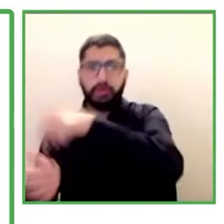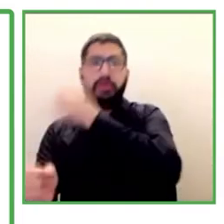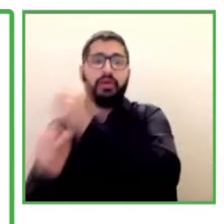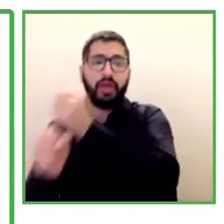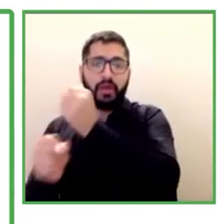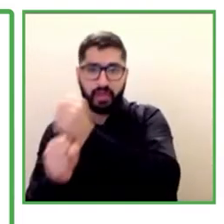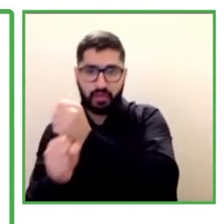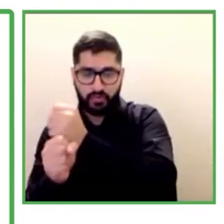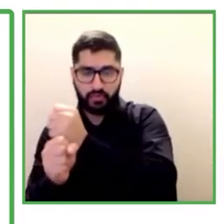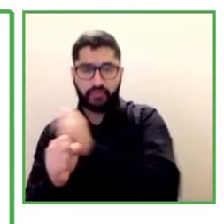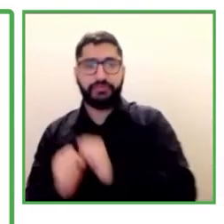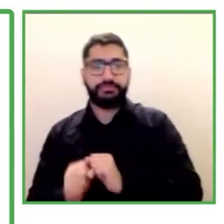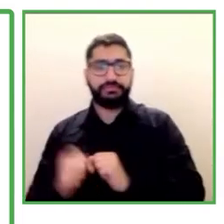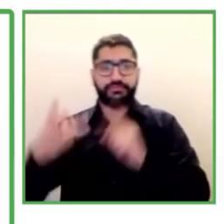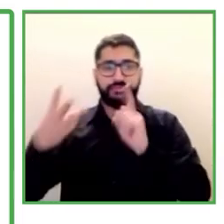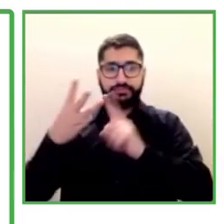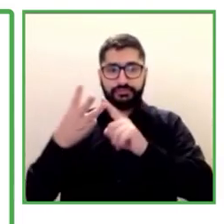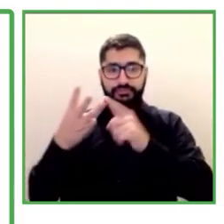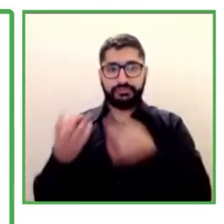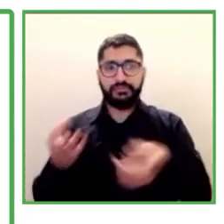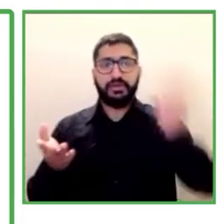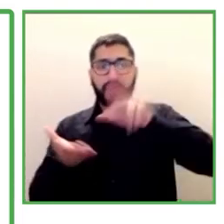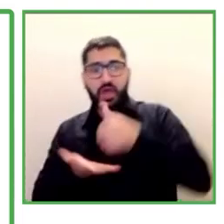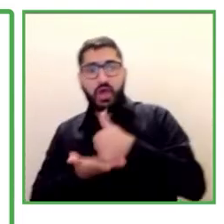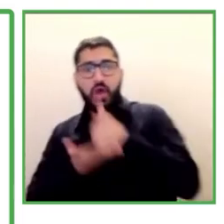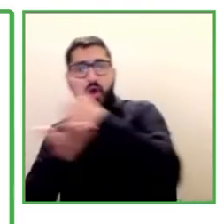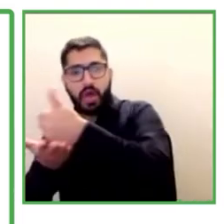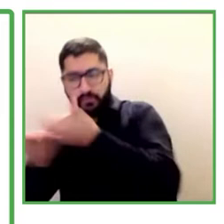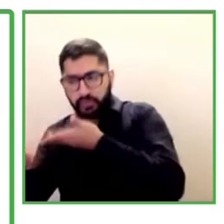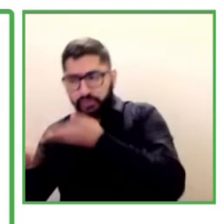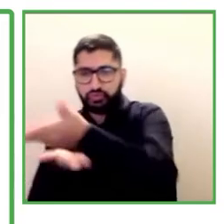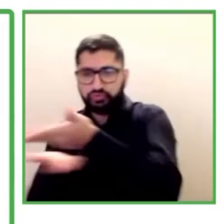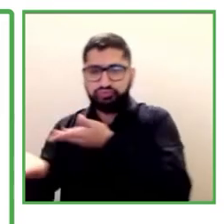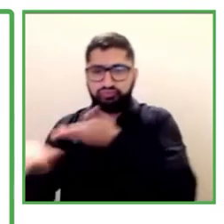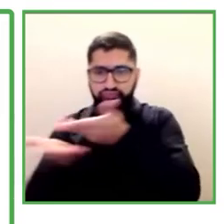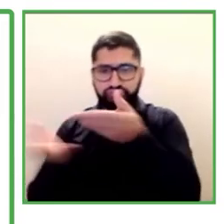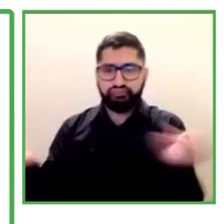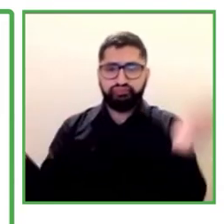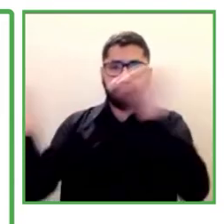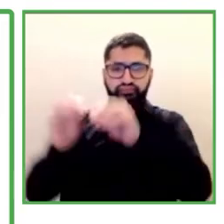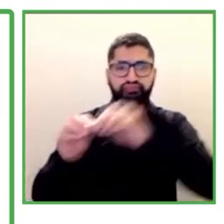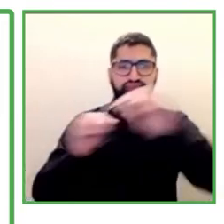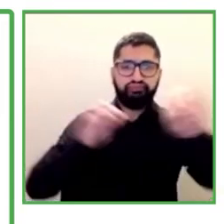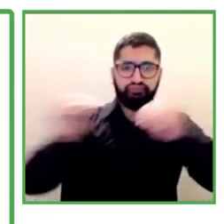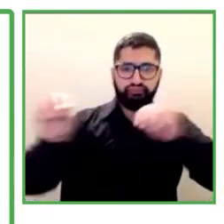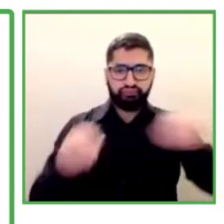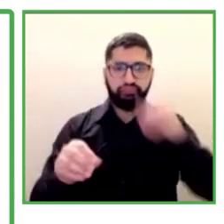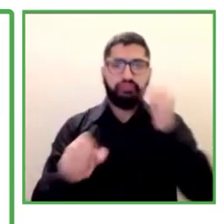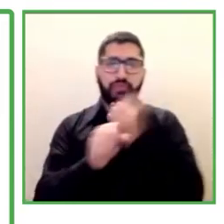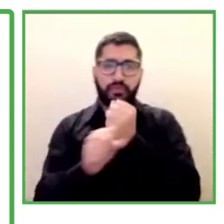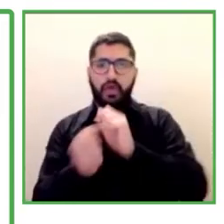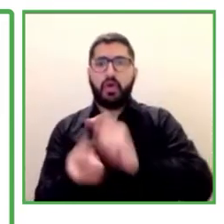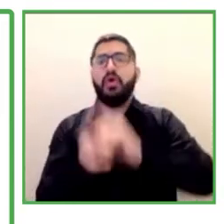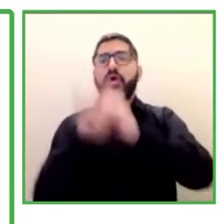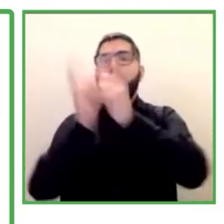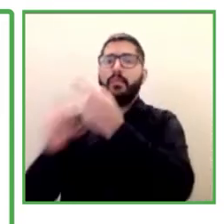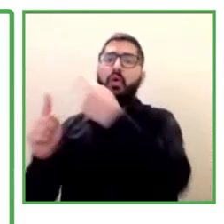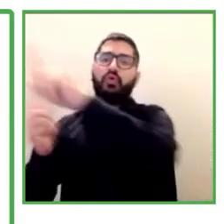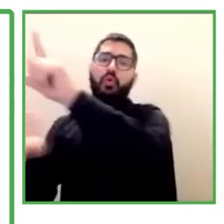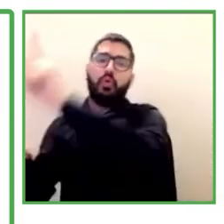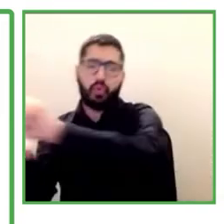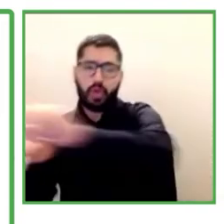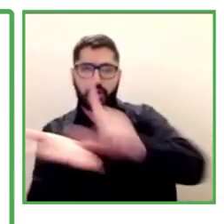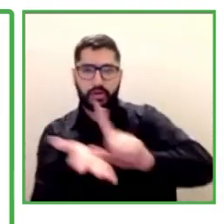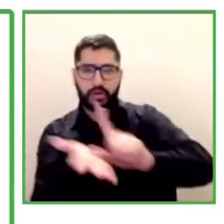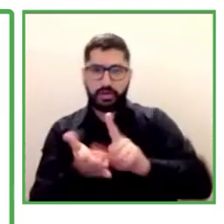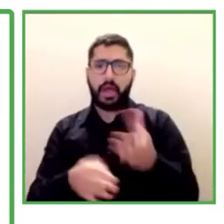una recolocación en otra empresa e inclusive en otro oficio previa capacitación. ¿Cuál es nuestro